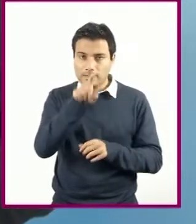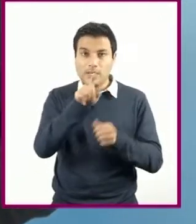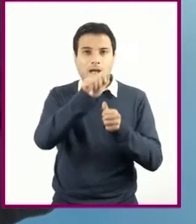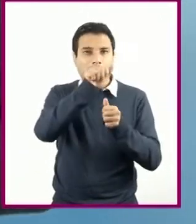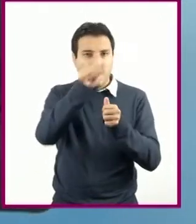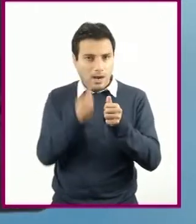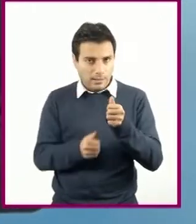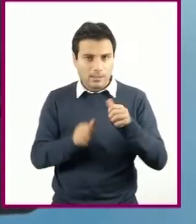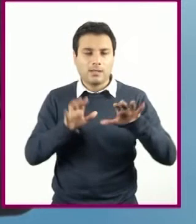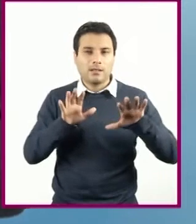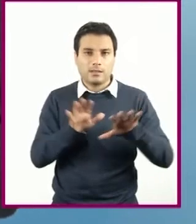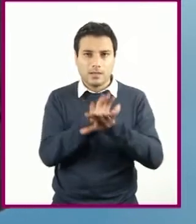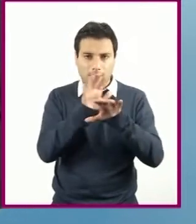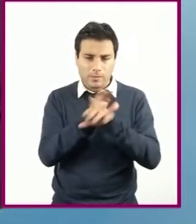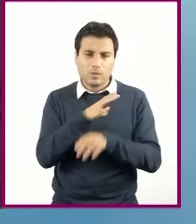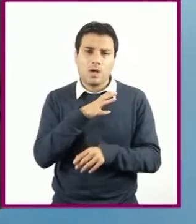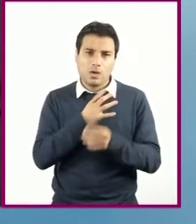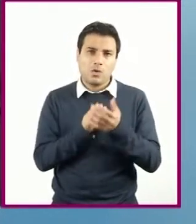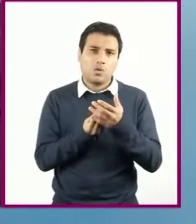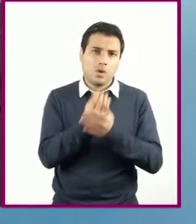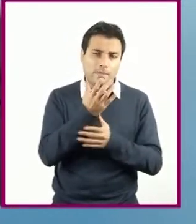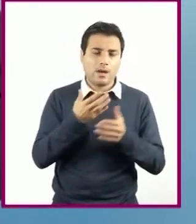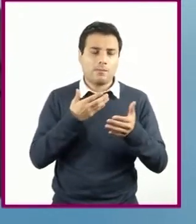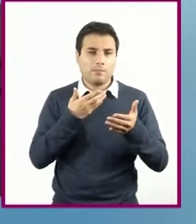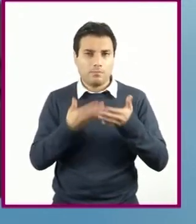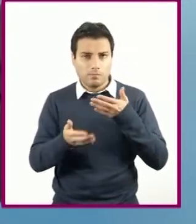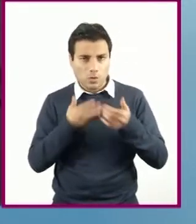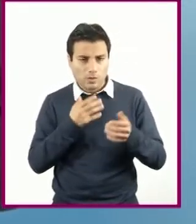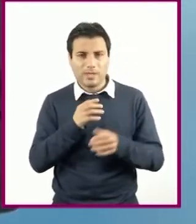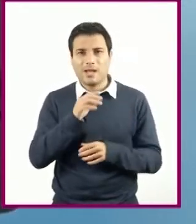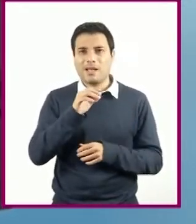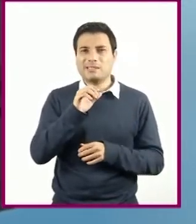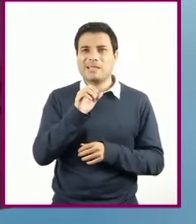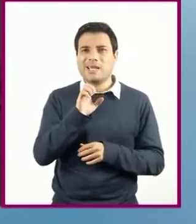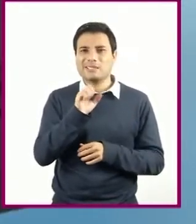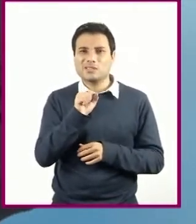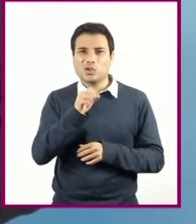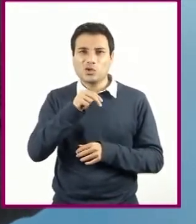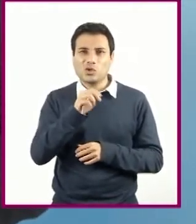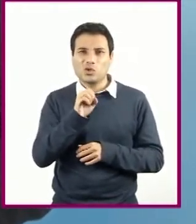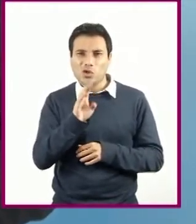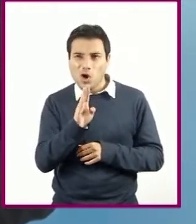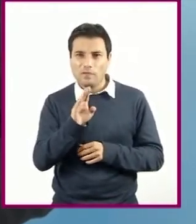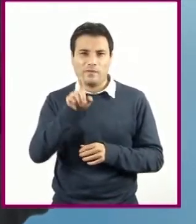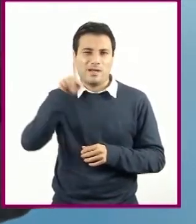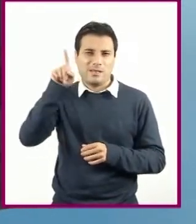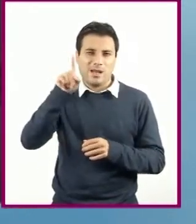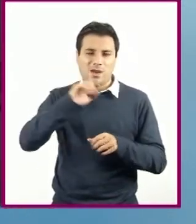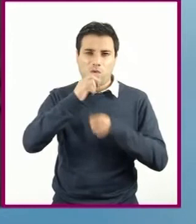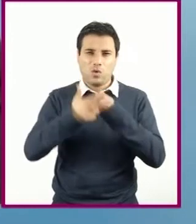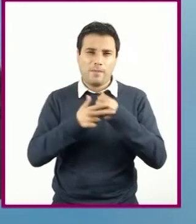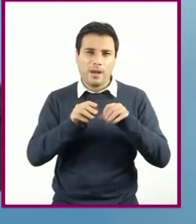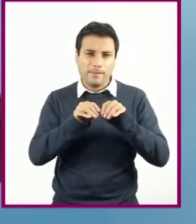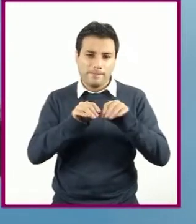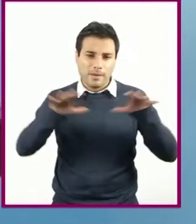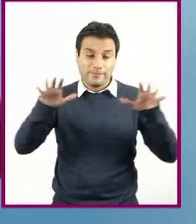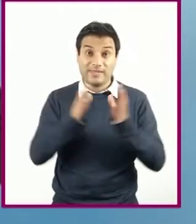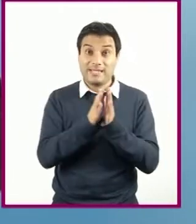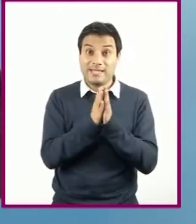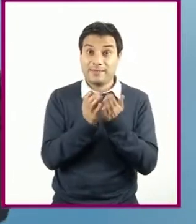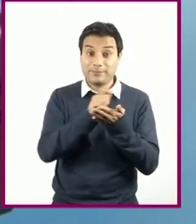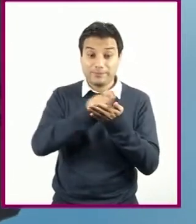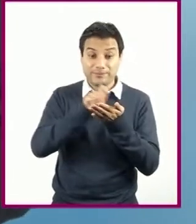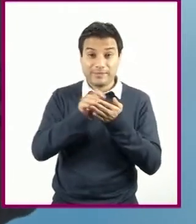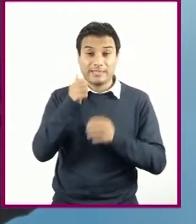se tradujeron en nuevas modas y esnovismo que inundará las calles y mentes de Europa. La literatura resaltaba